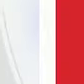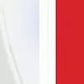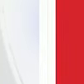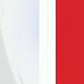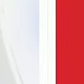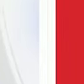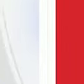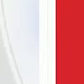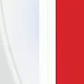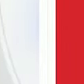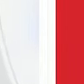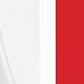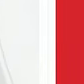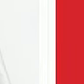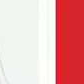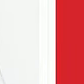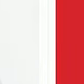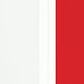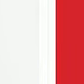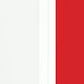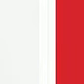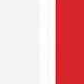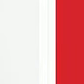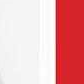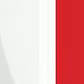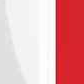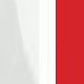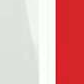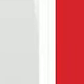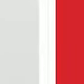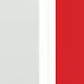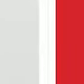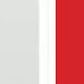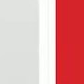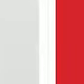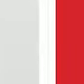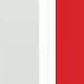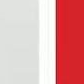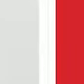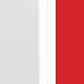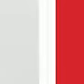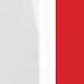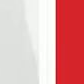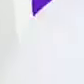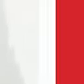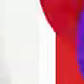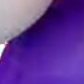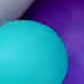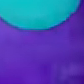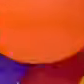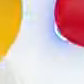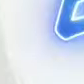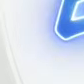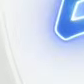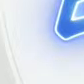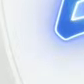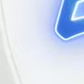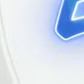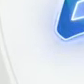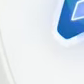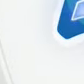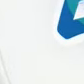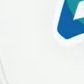Nuestro amor se renueva con la calidad de siempre. Paceña, la cerveza que elijo yo y todos los bolivianos.